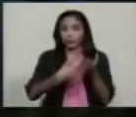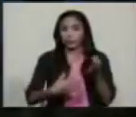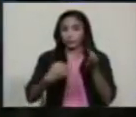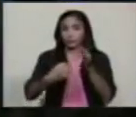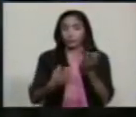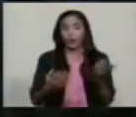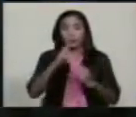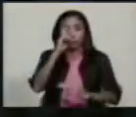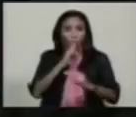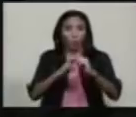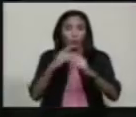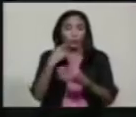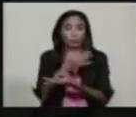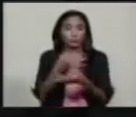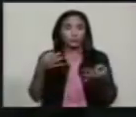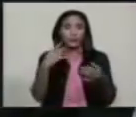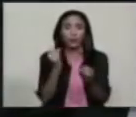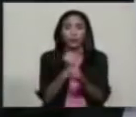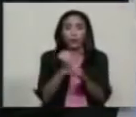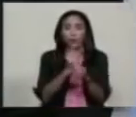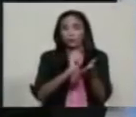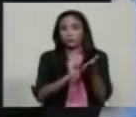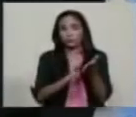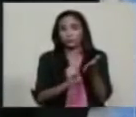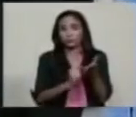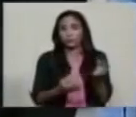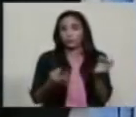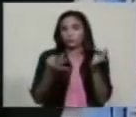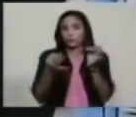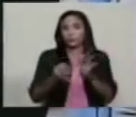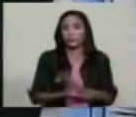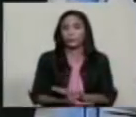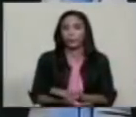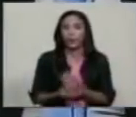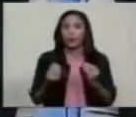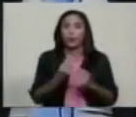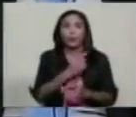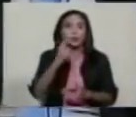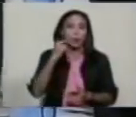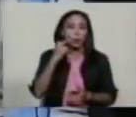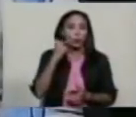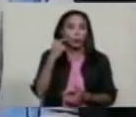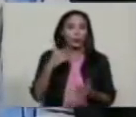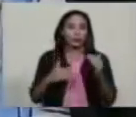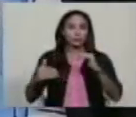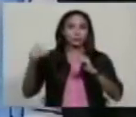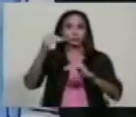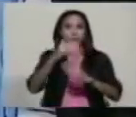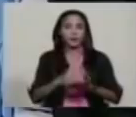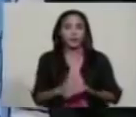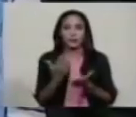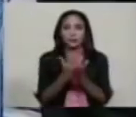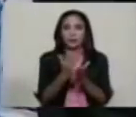honor a esa costumbre de alto nivel y milenaria.